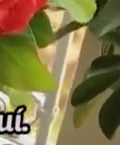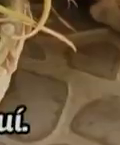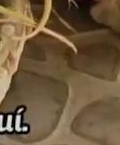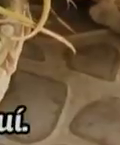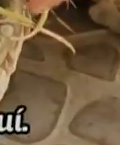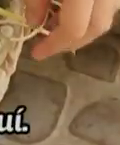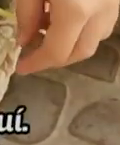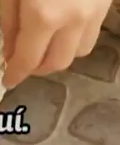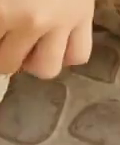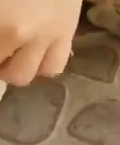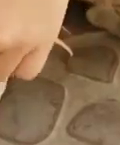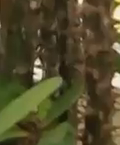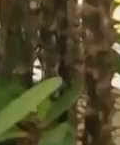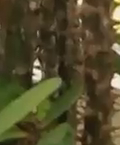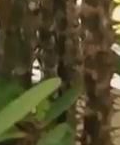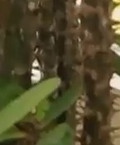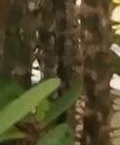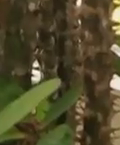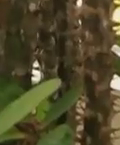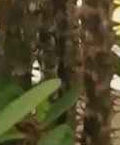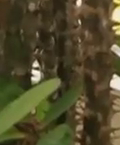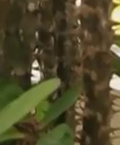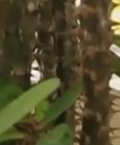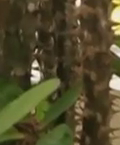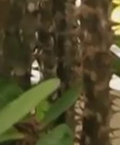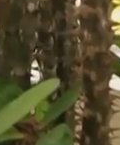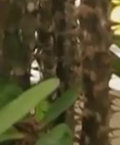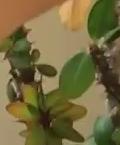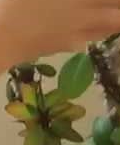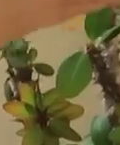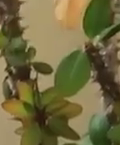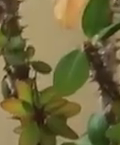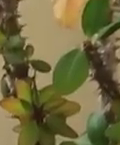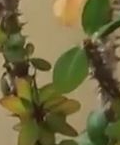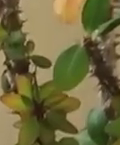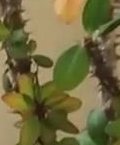feliz fuera de aquí y he descubierto, papá,